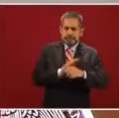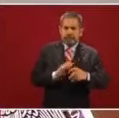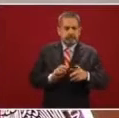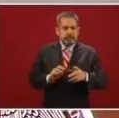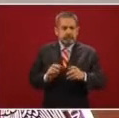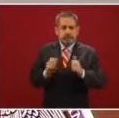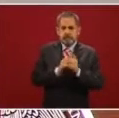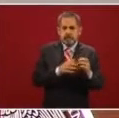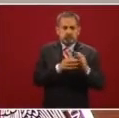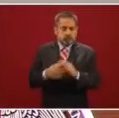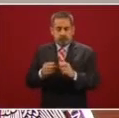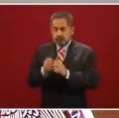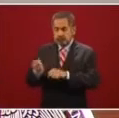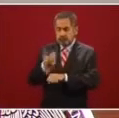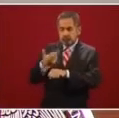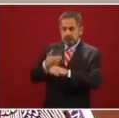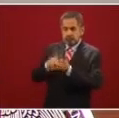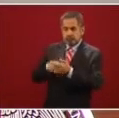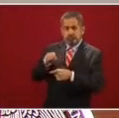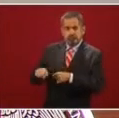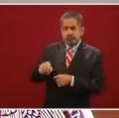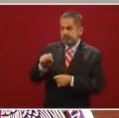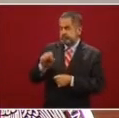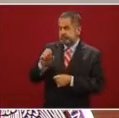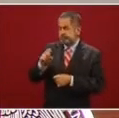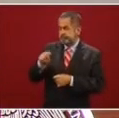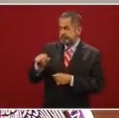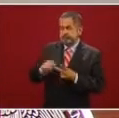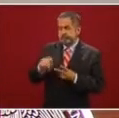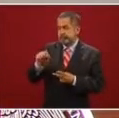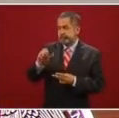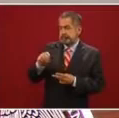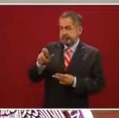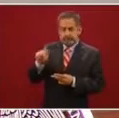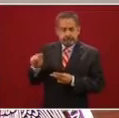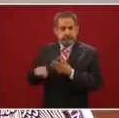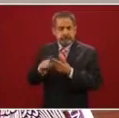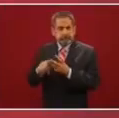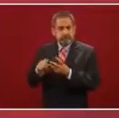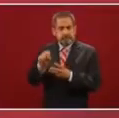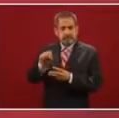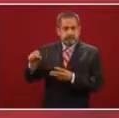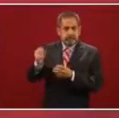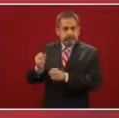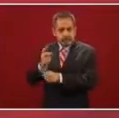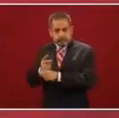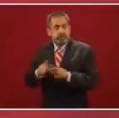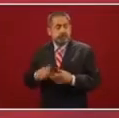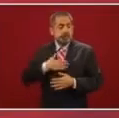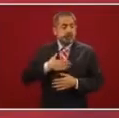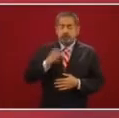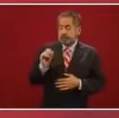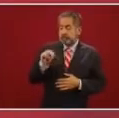perfecta coordinación con la Secretaría de Sedena, con Semar y con de Seguridad, Conagua tiene